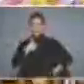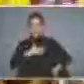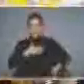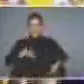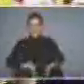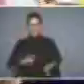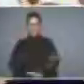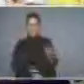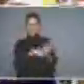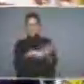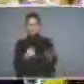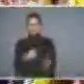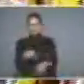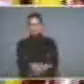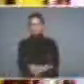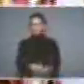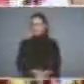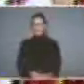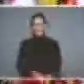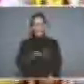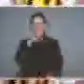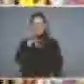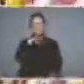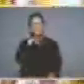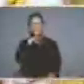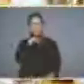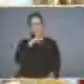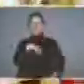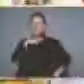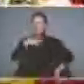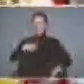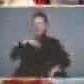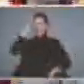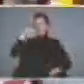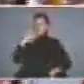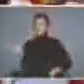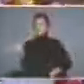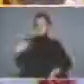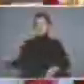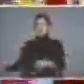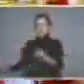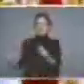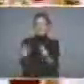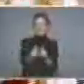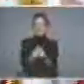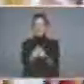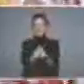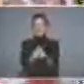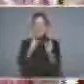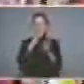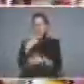mío, ay, qué contento está. Ahora papi, vamos juntos, que tenemos